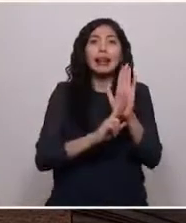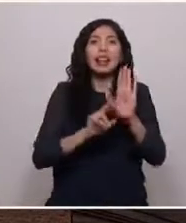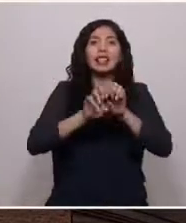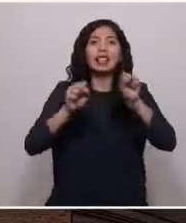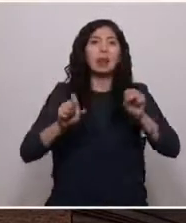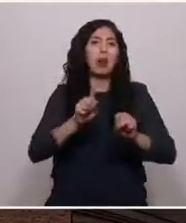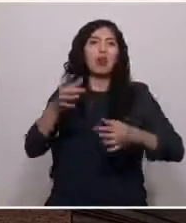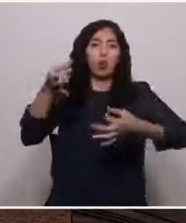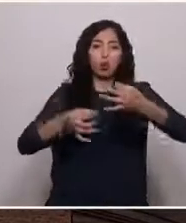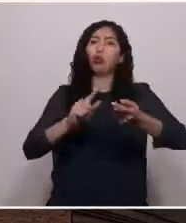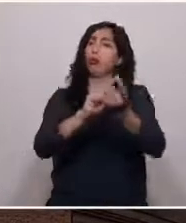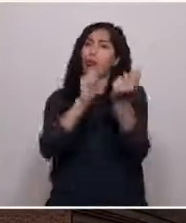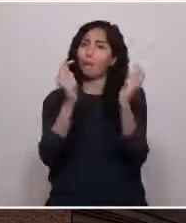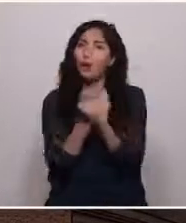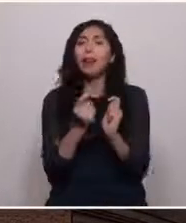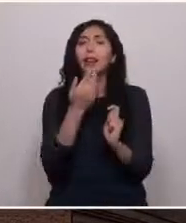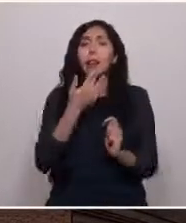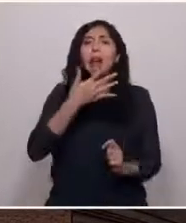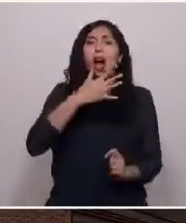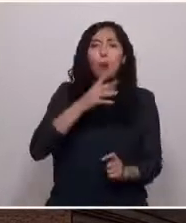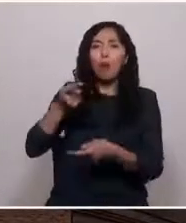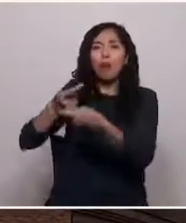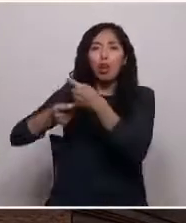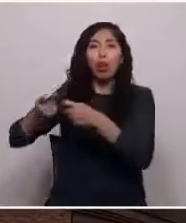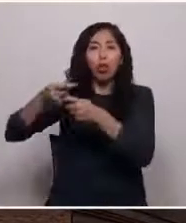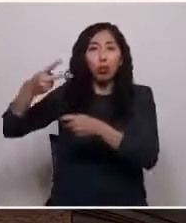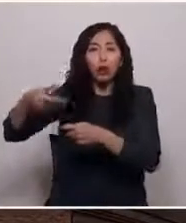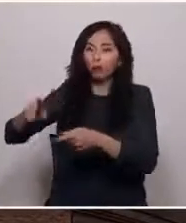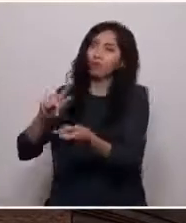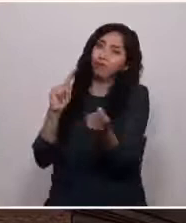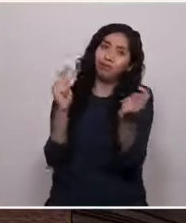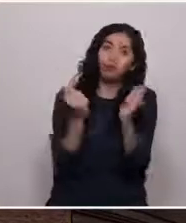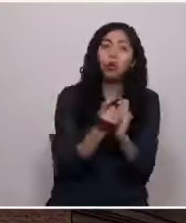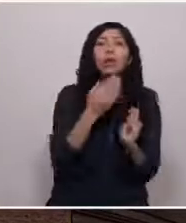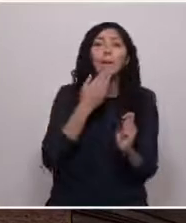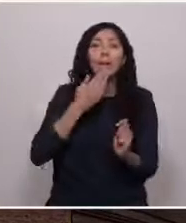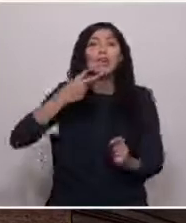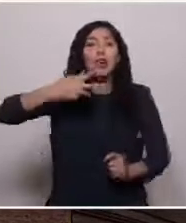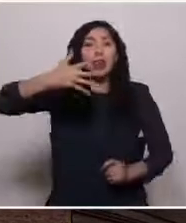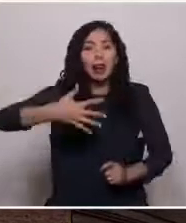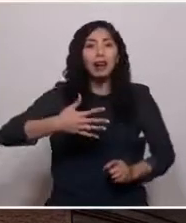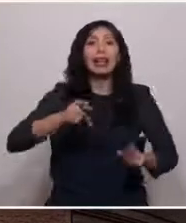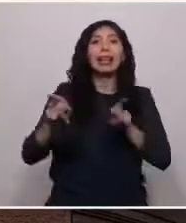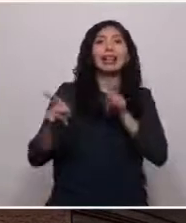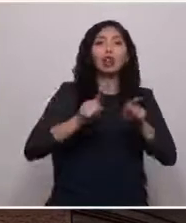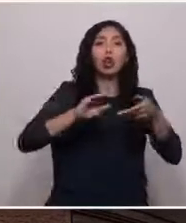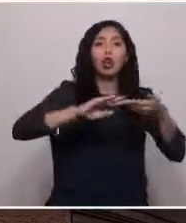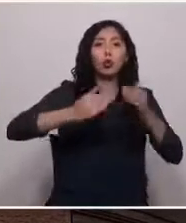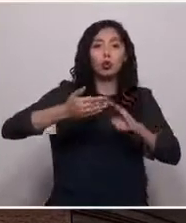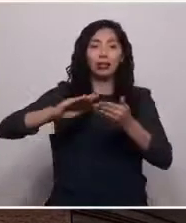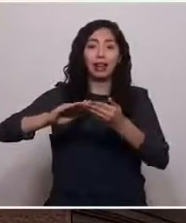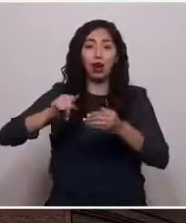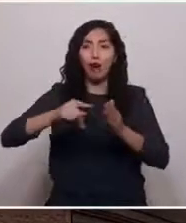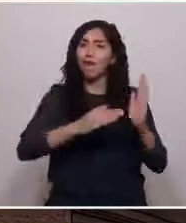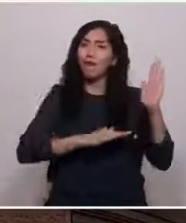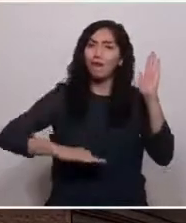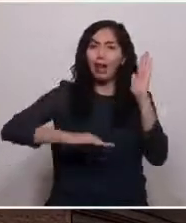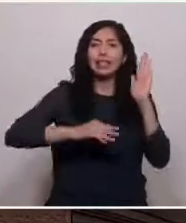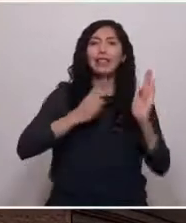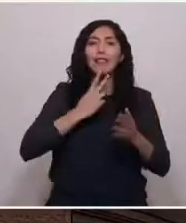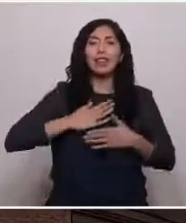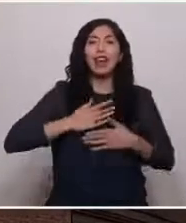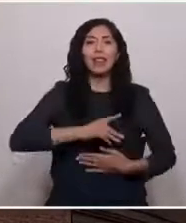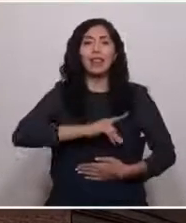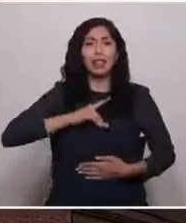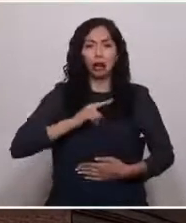mercantilización de las aguas valorar la gestión comunitaria como base de la vida digna venimos a consagrar los derechos colectivos y